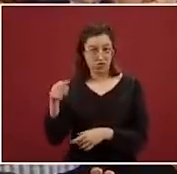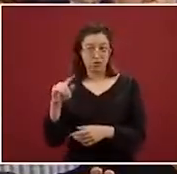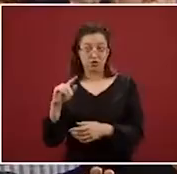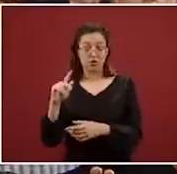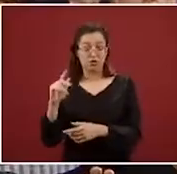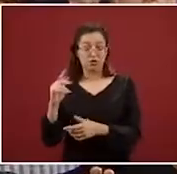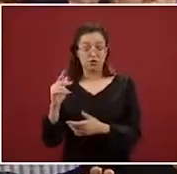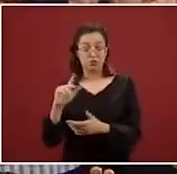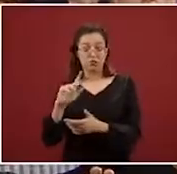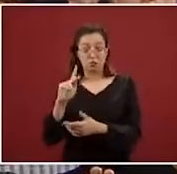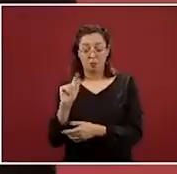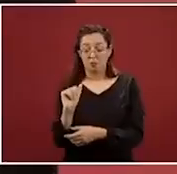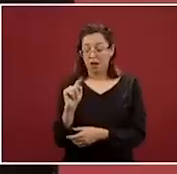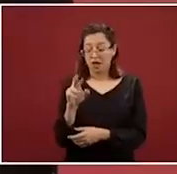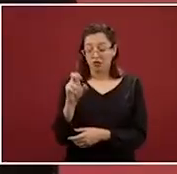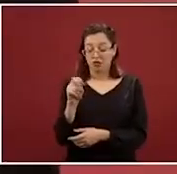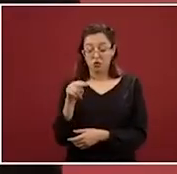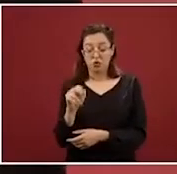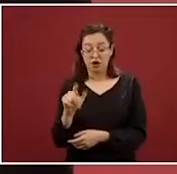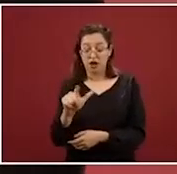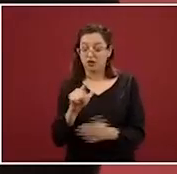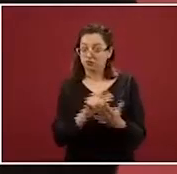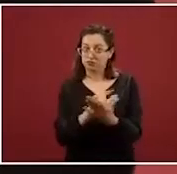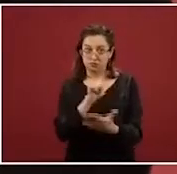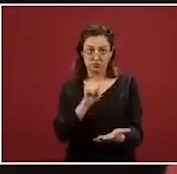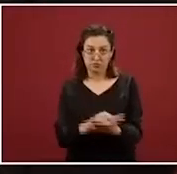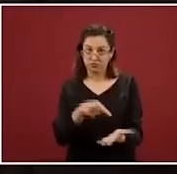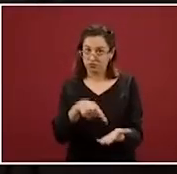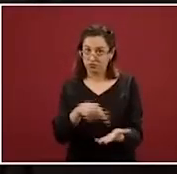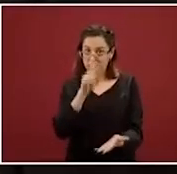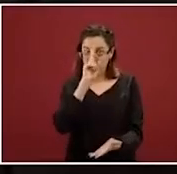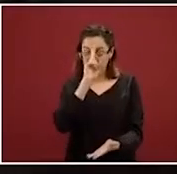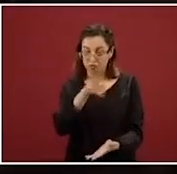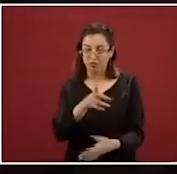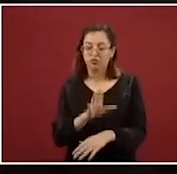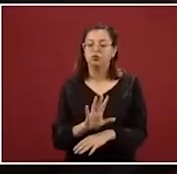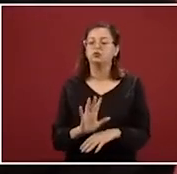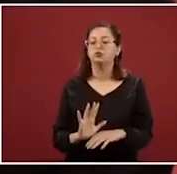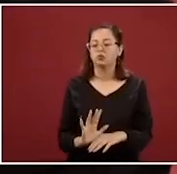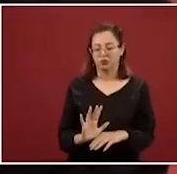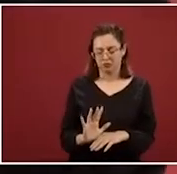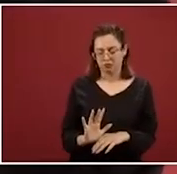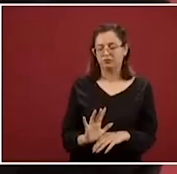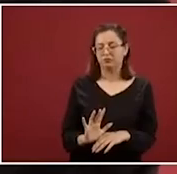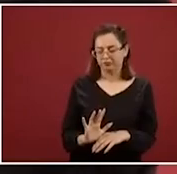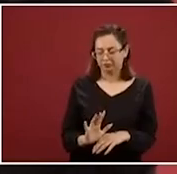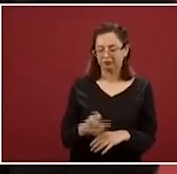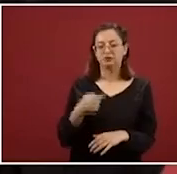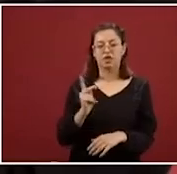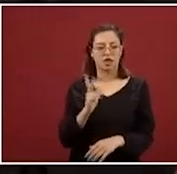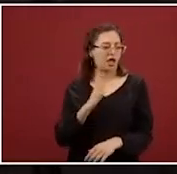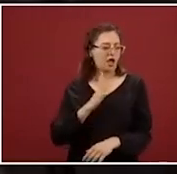prohibido ya en la ley. Una visión, o sea, lo cierto es que hay dos